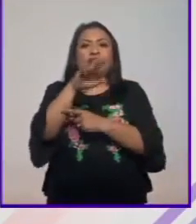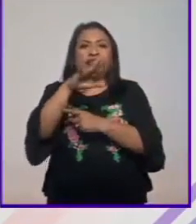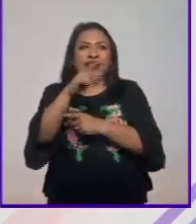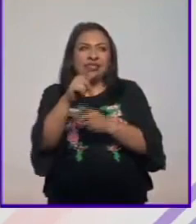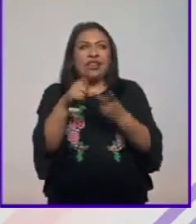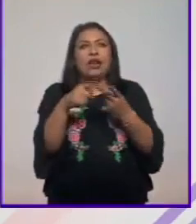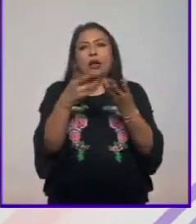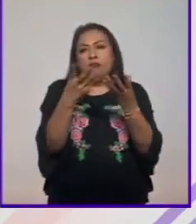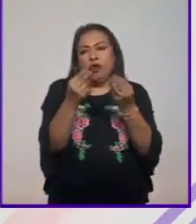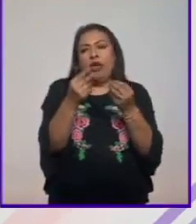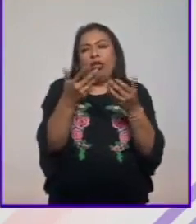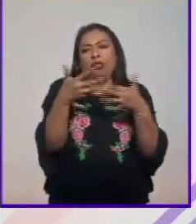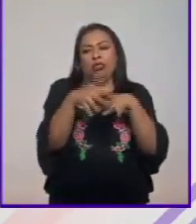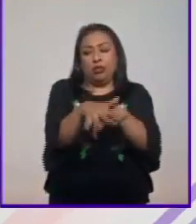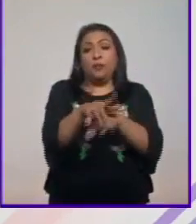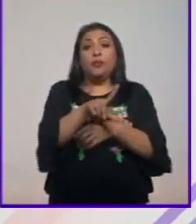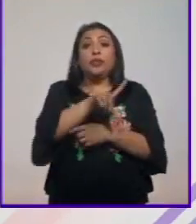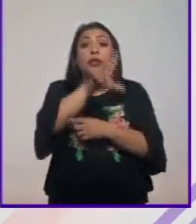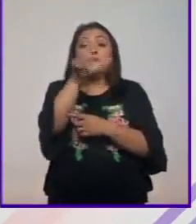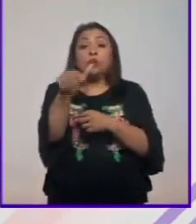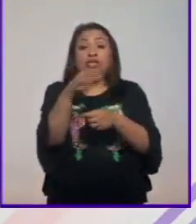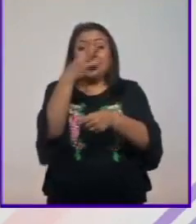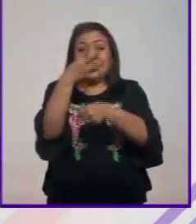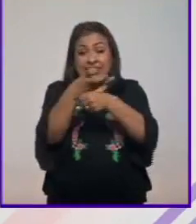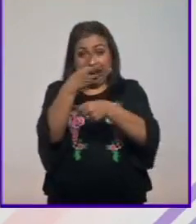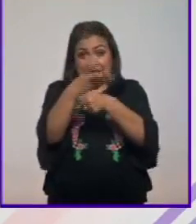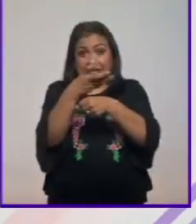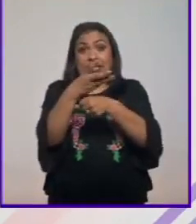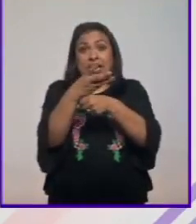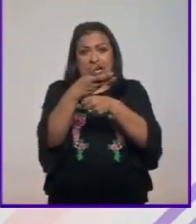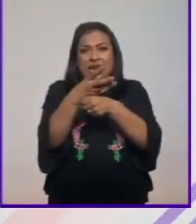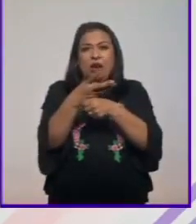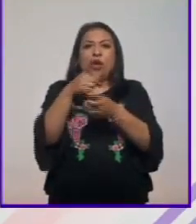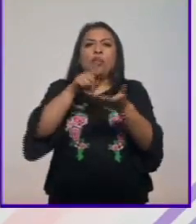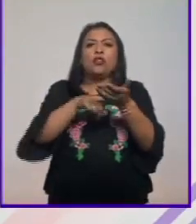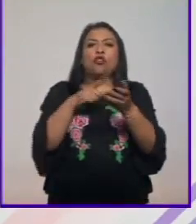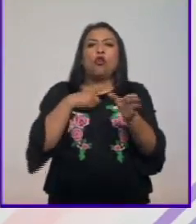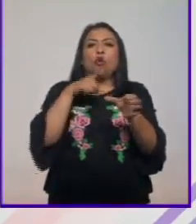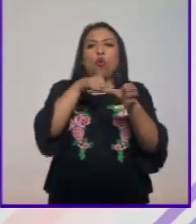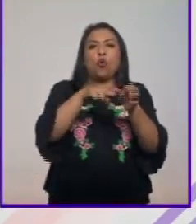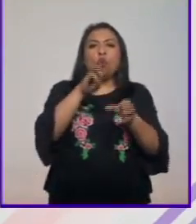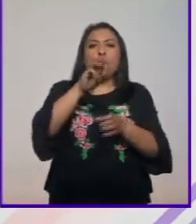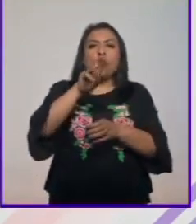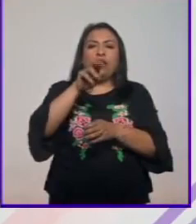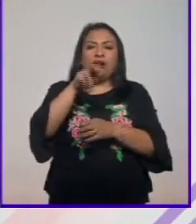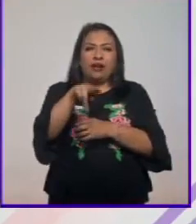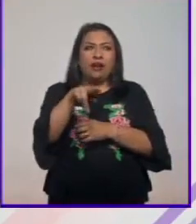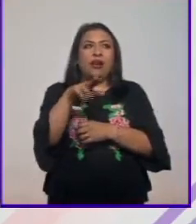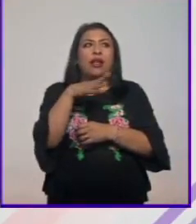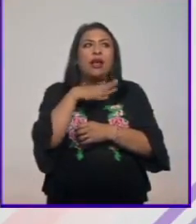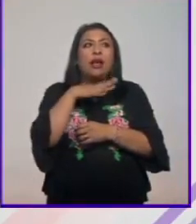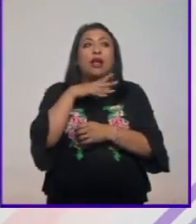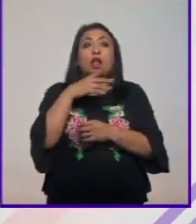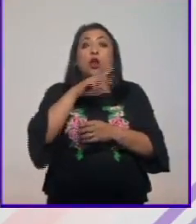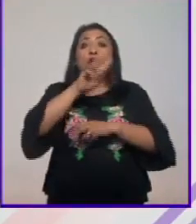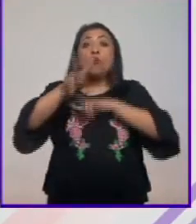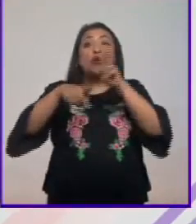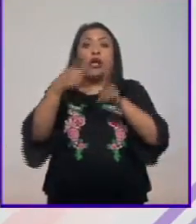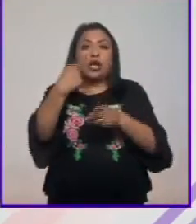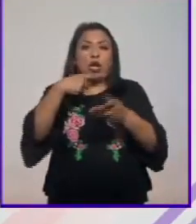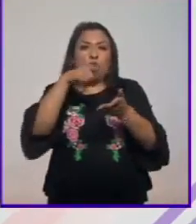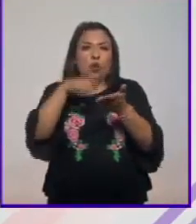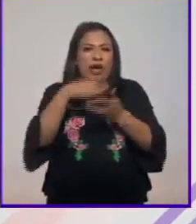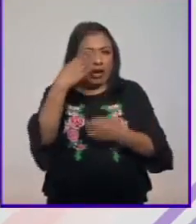el chotis. Y después de eso, el tercero, que estaba en Warner entonces, me fui a incubarlo a Cuba, se llamó